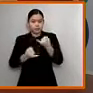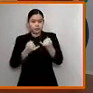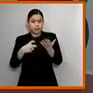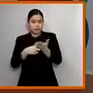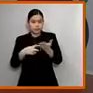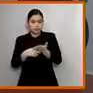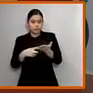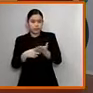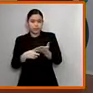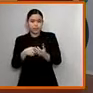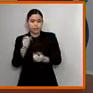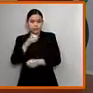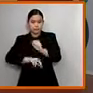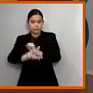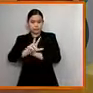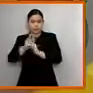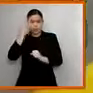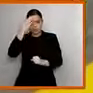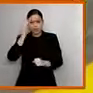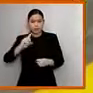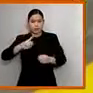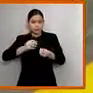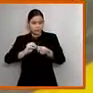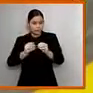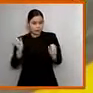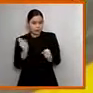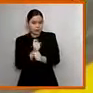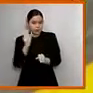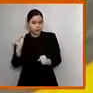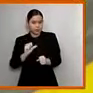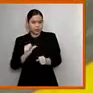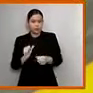continuación vamos a conocer el primer número favorecido para este día.